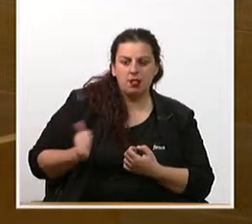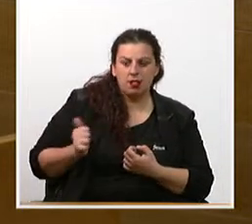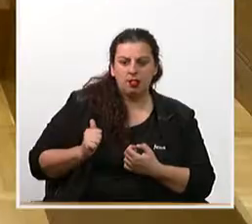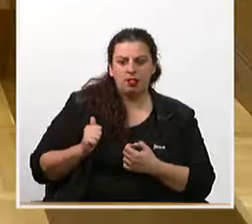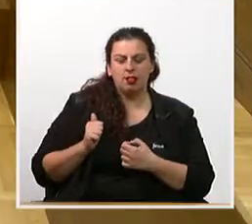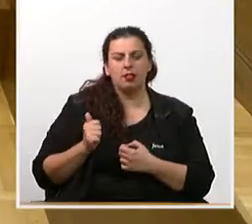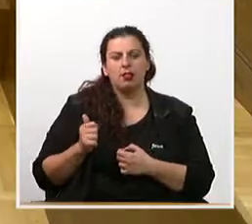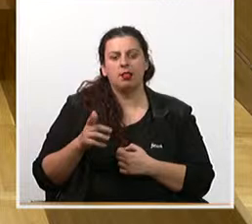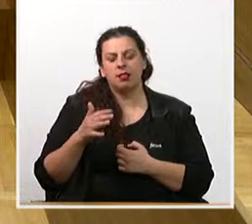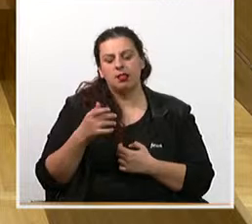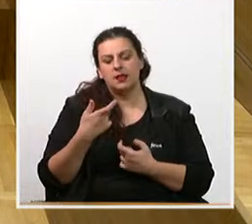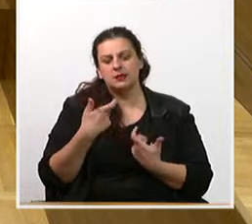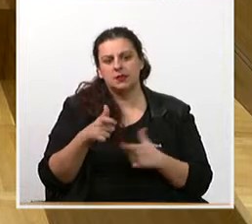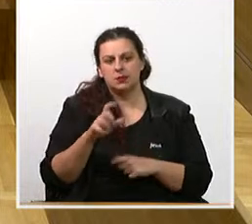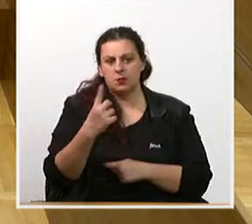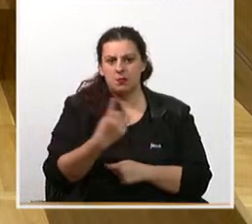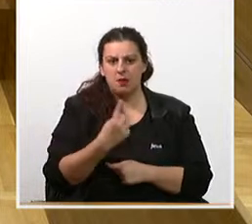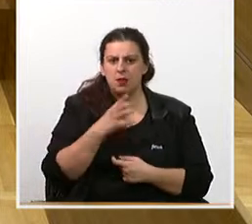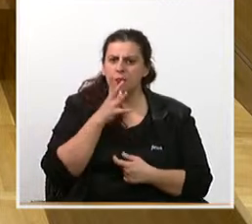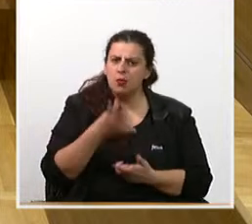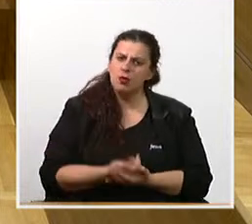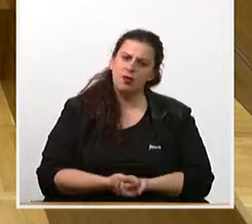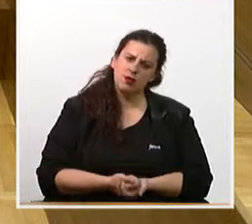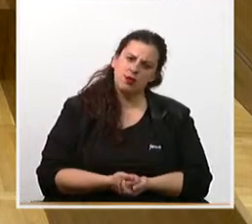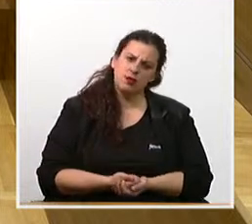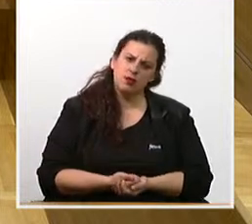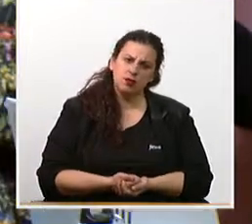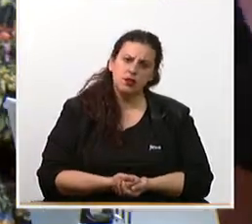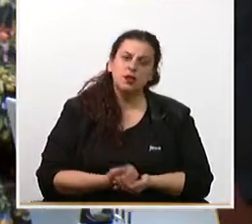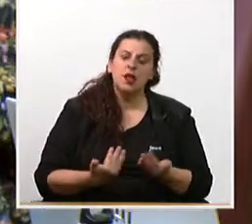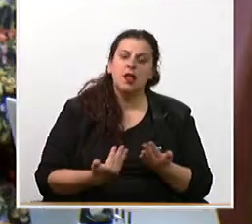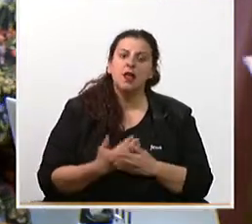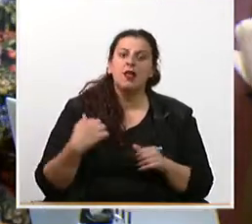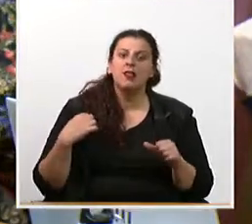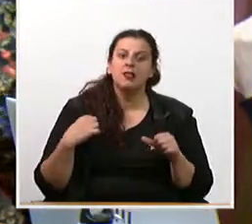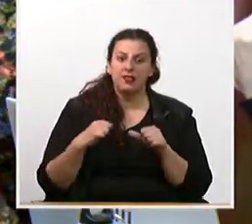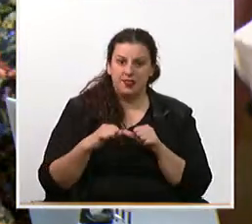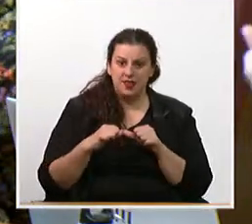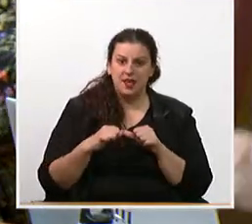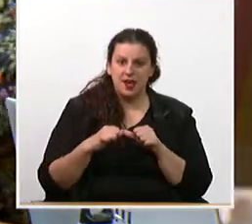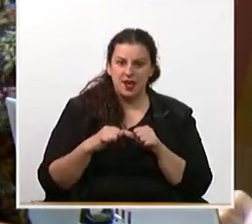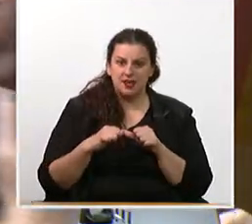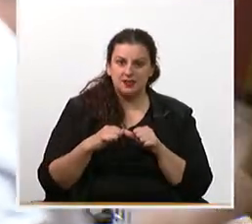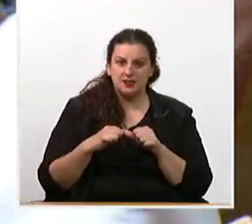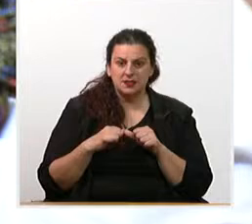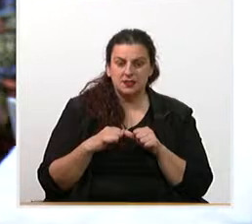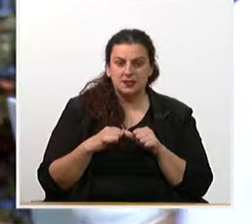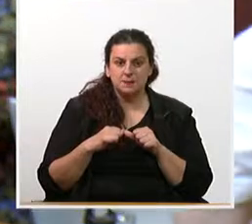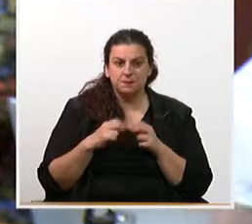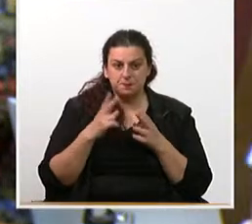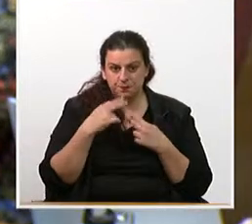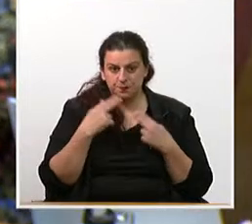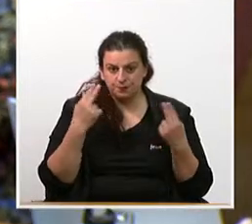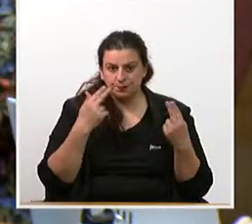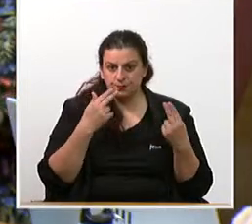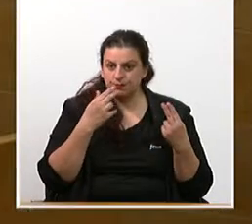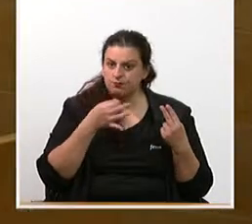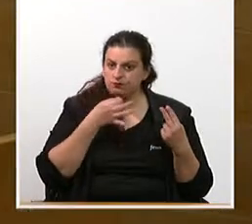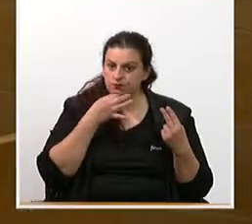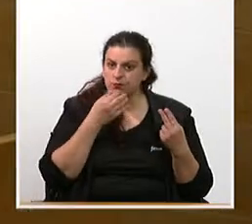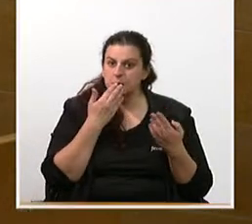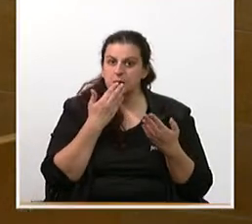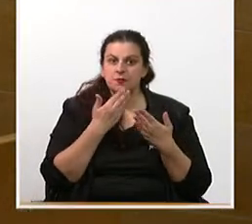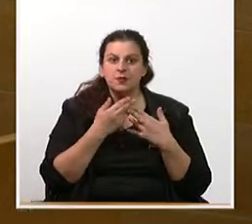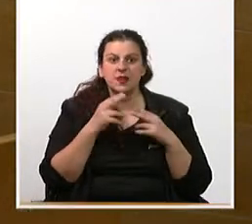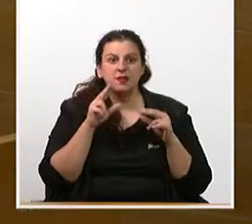Europea estos días estos días se escuchan muchas declaraciones solicitando el fin de las